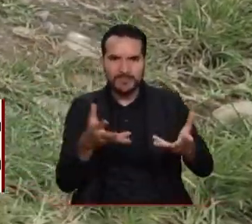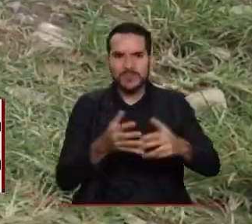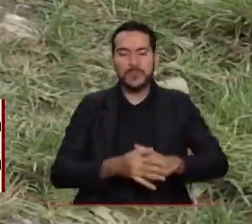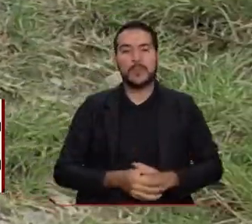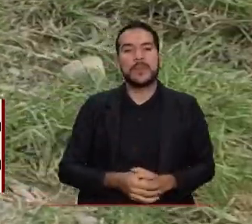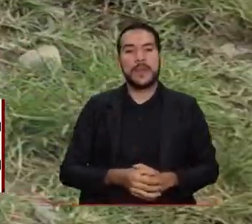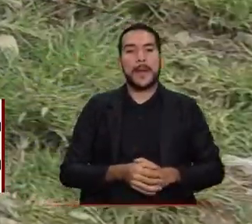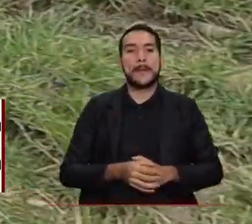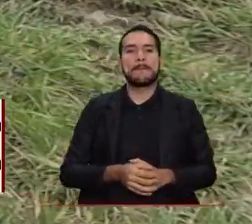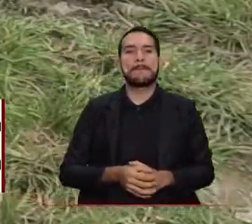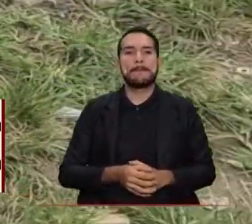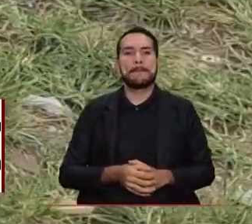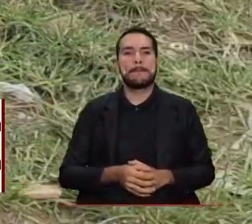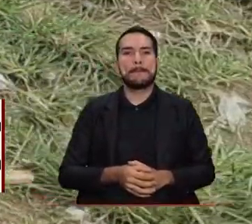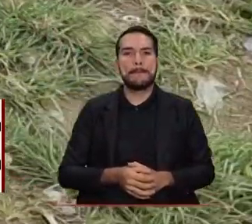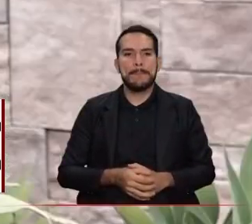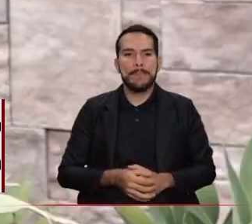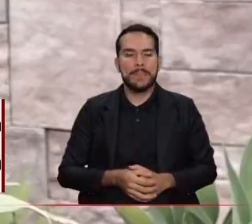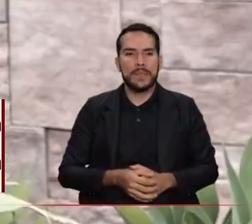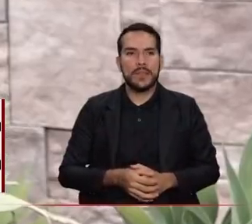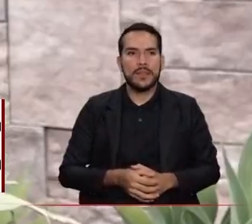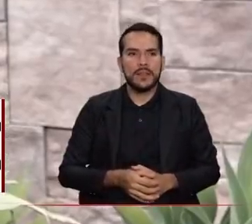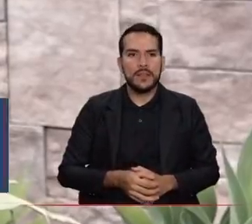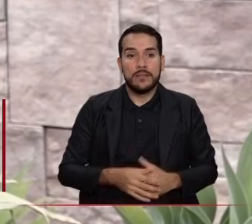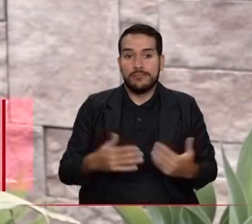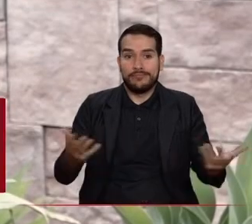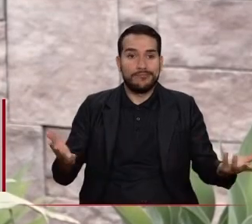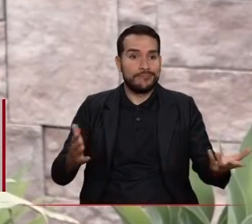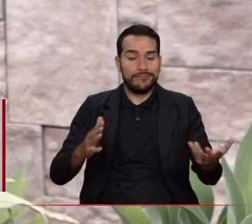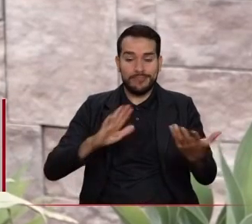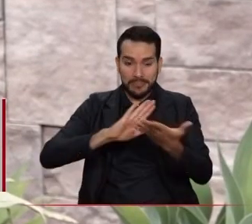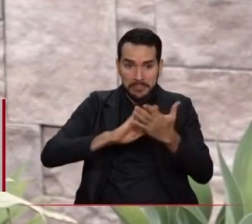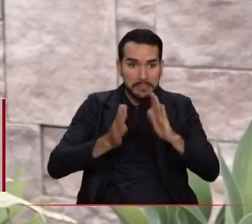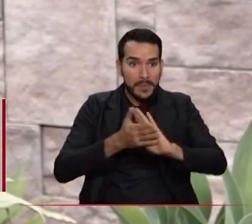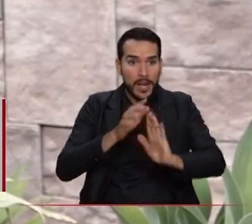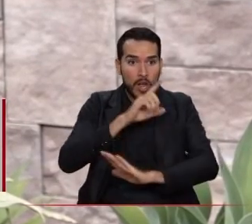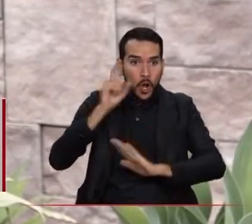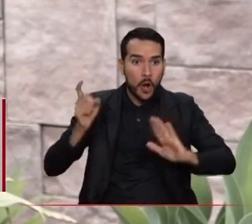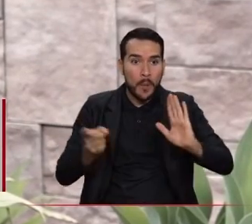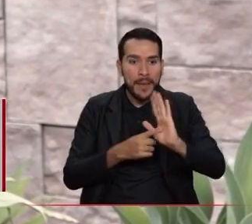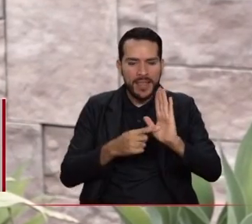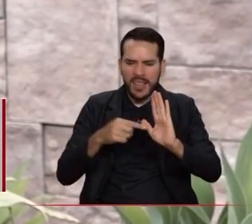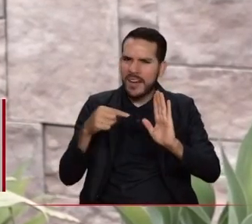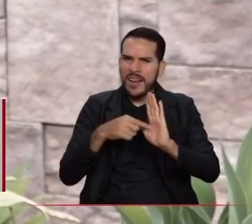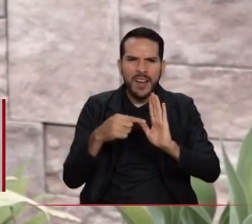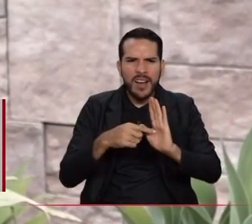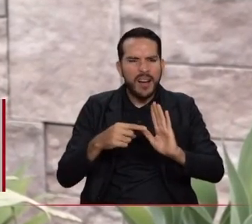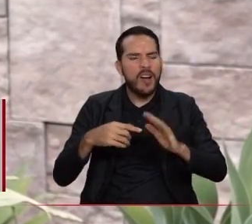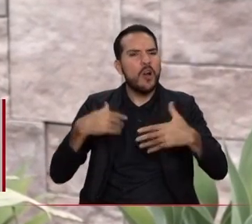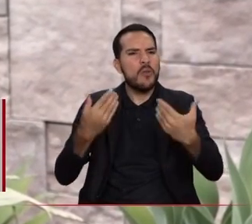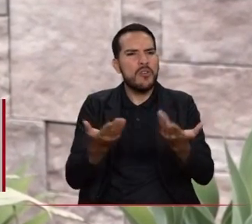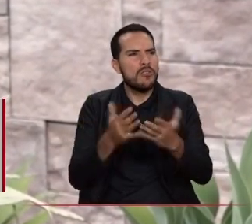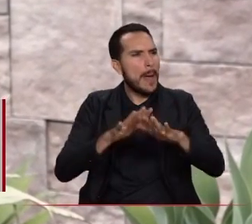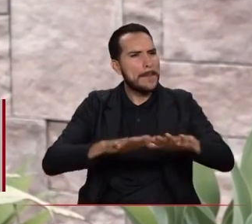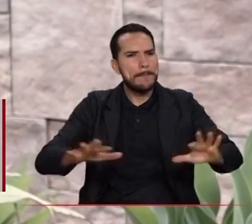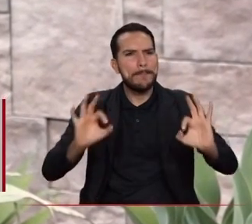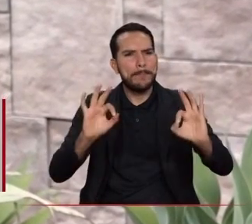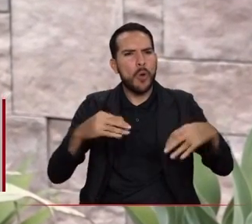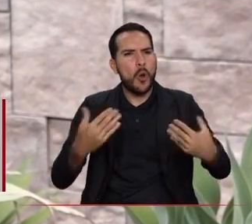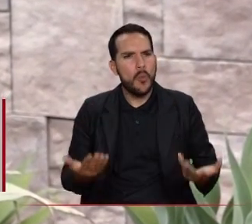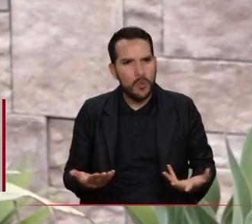solamente presidente con diálogo, la paz total se construye poniendo a buen recaudo a